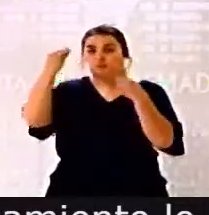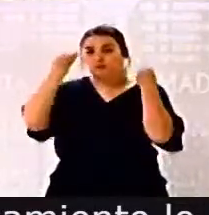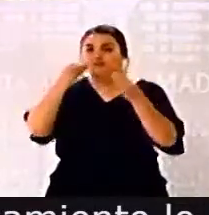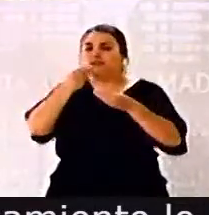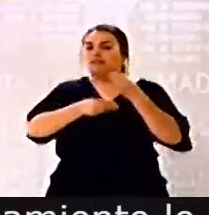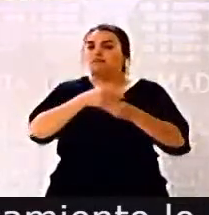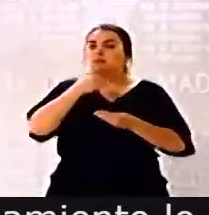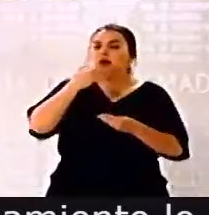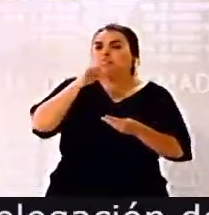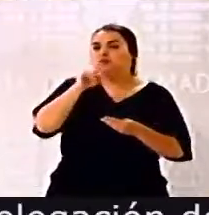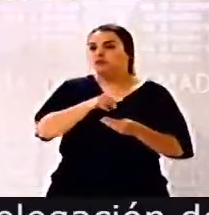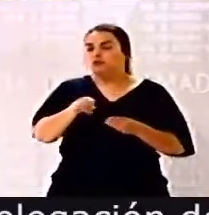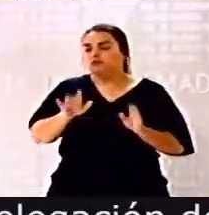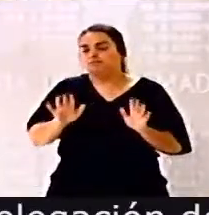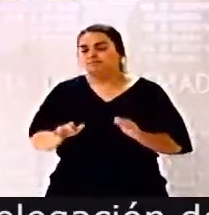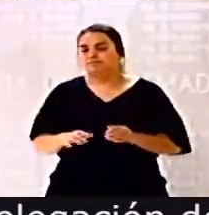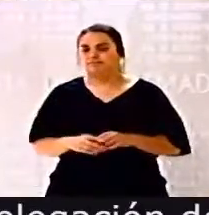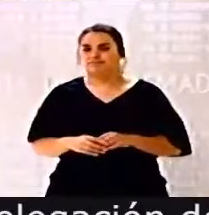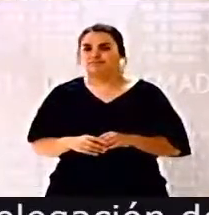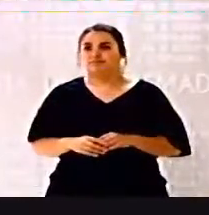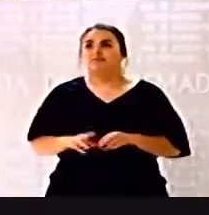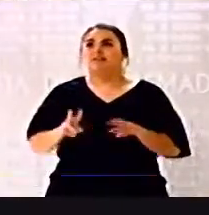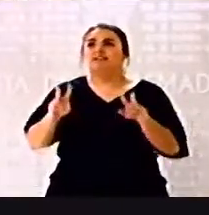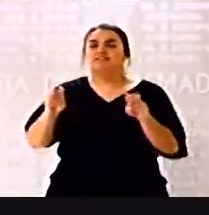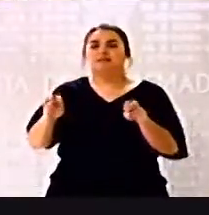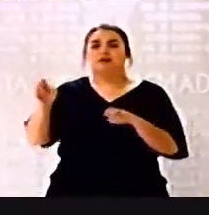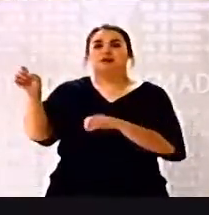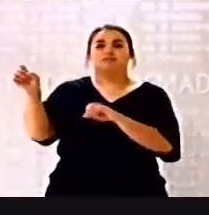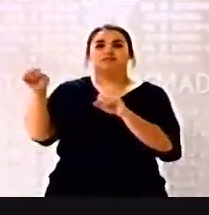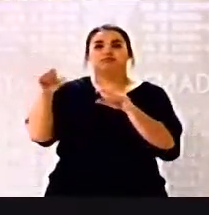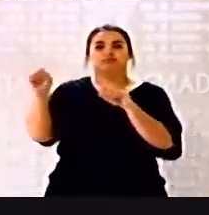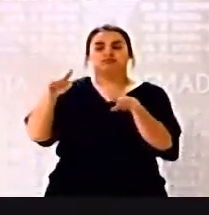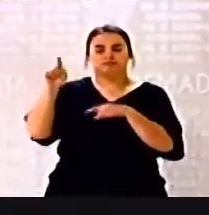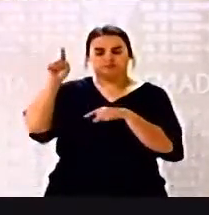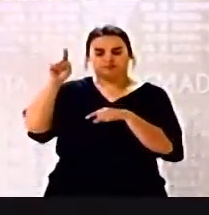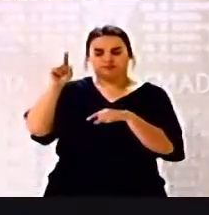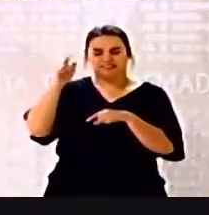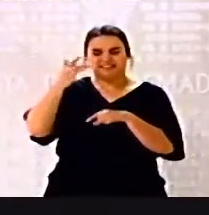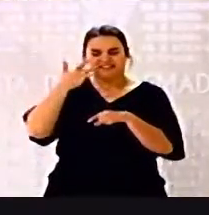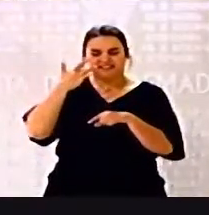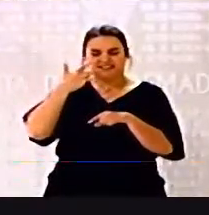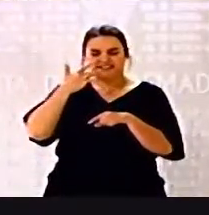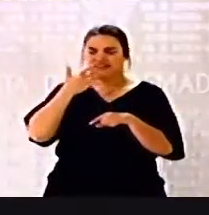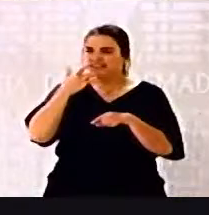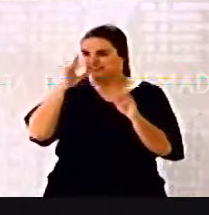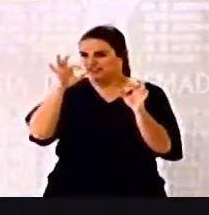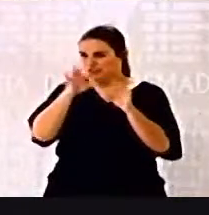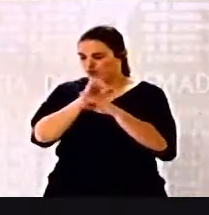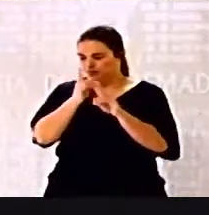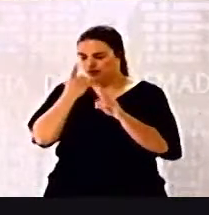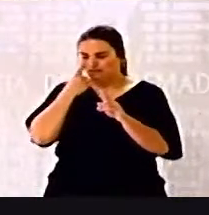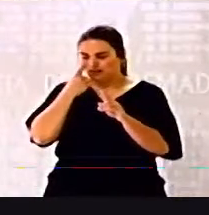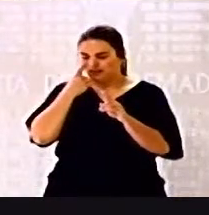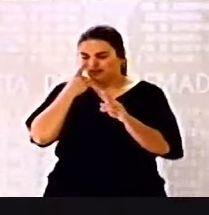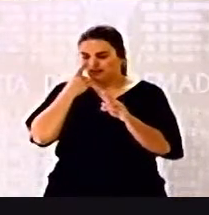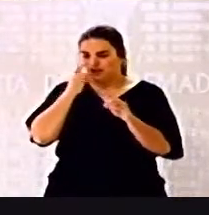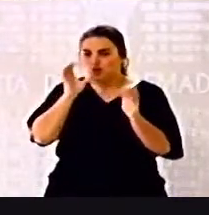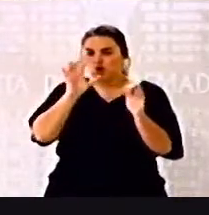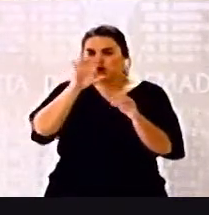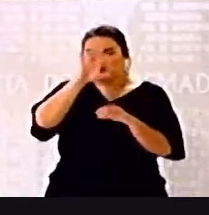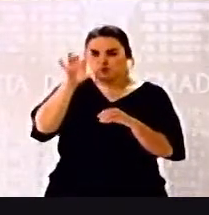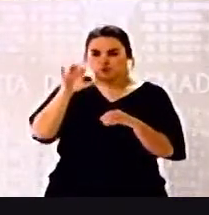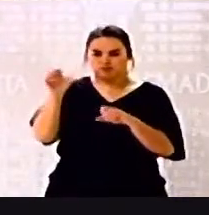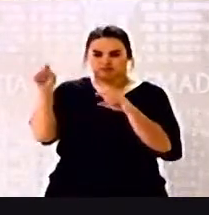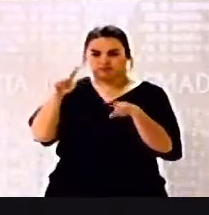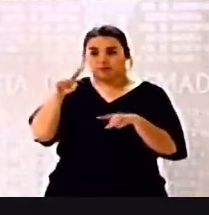algo. En cuanto a la procedencia, si no me equivoco, entre las comunidades de